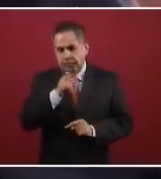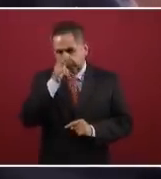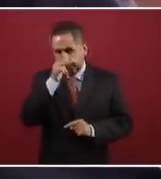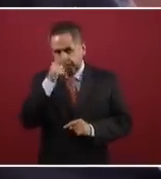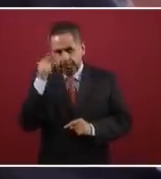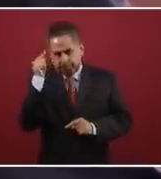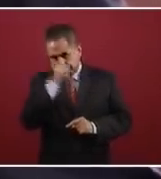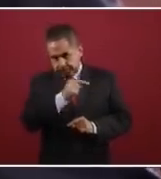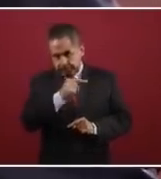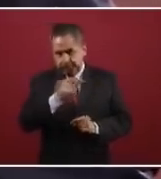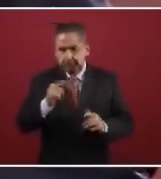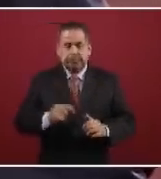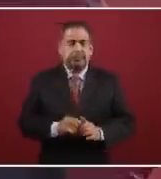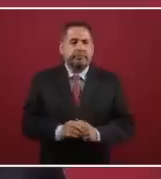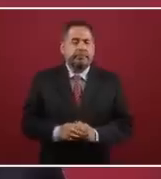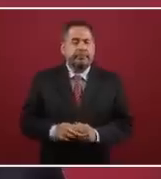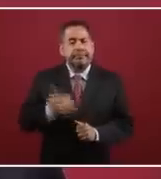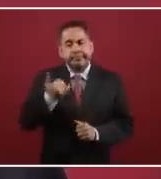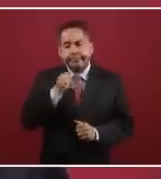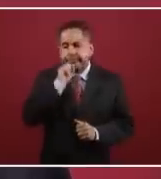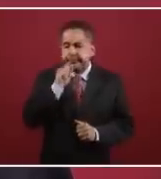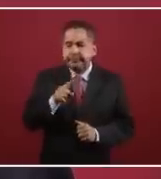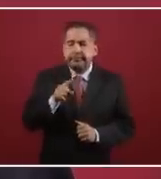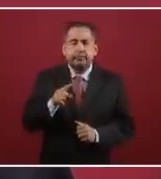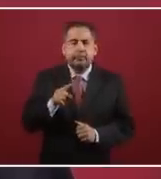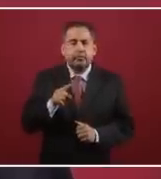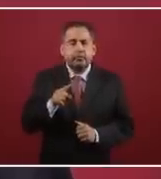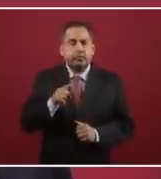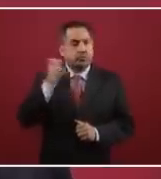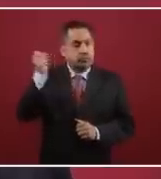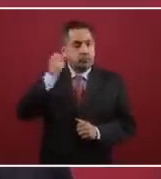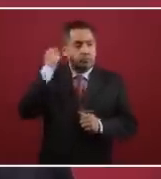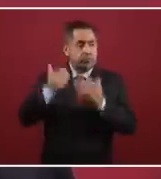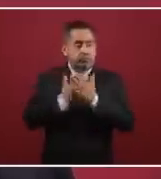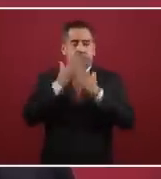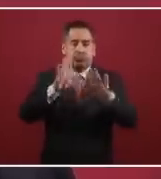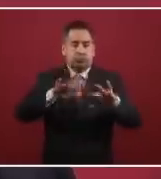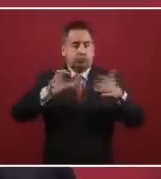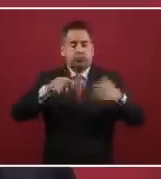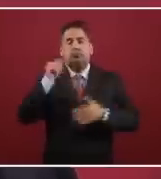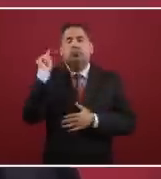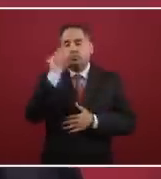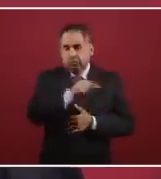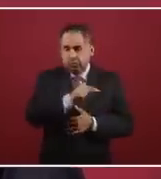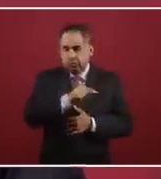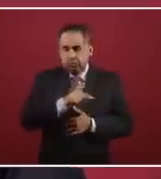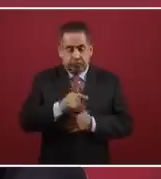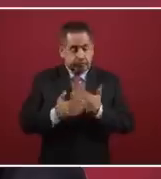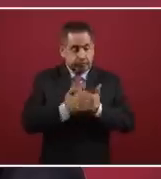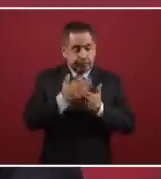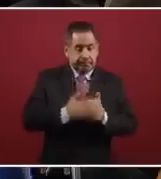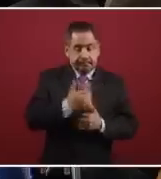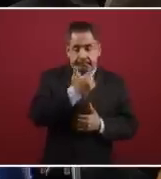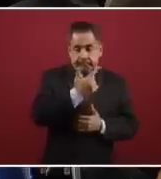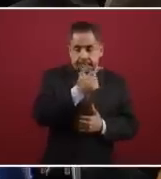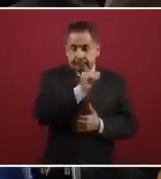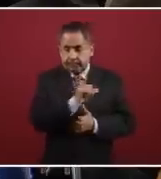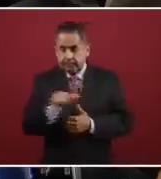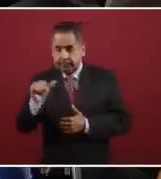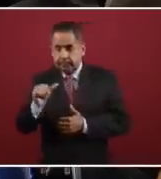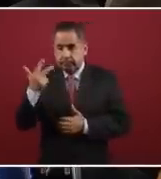Hermosillo, y también la conferencia de prensa, de 7 a